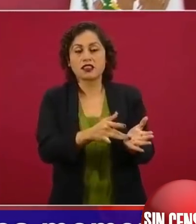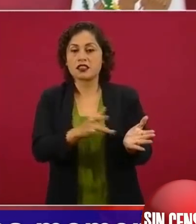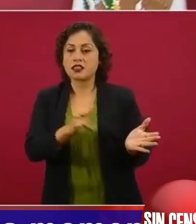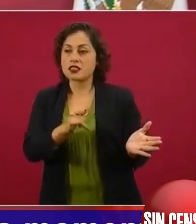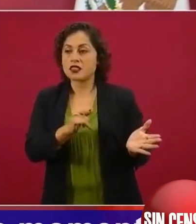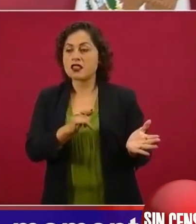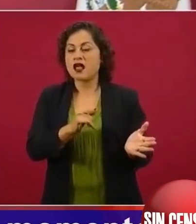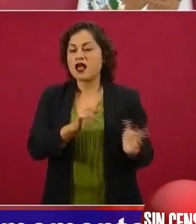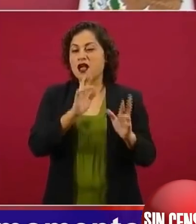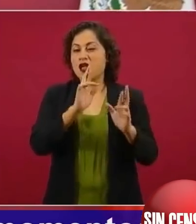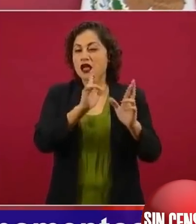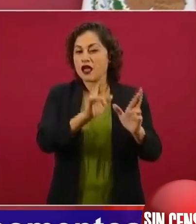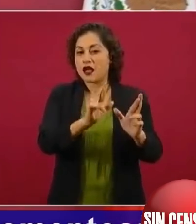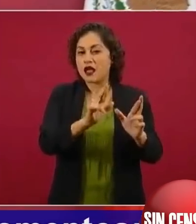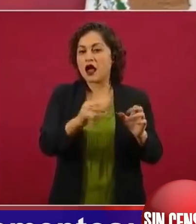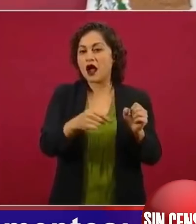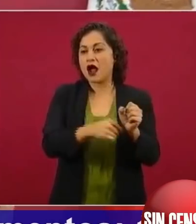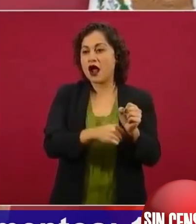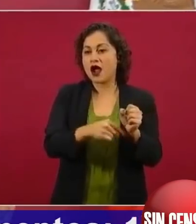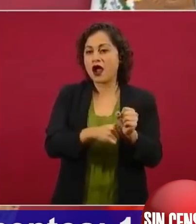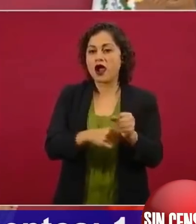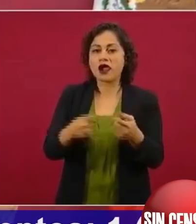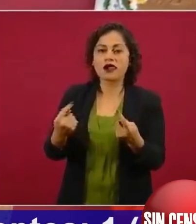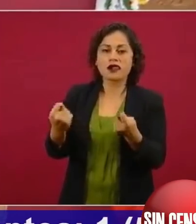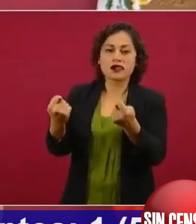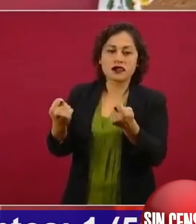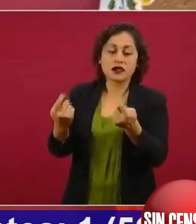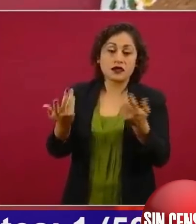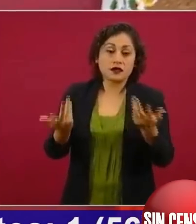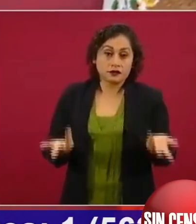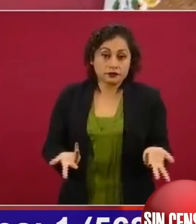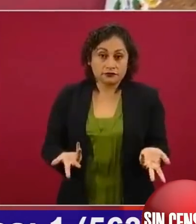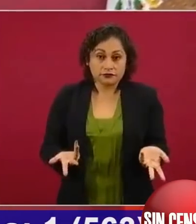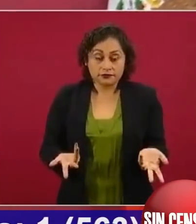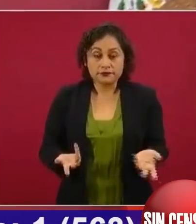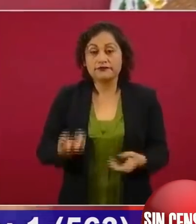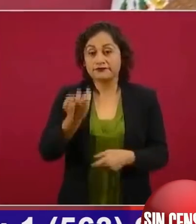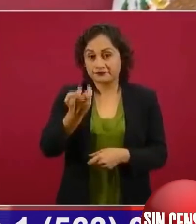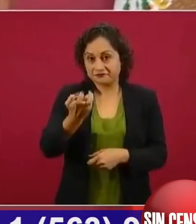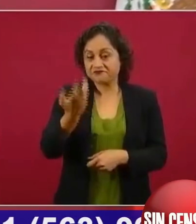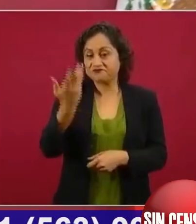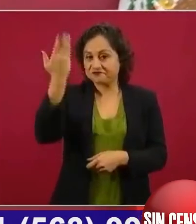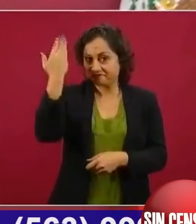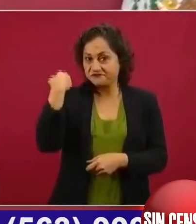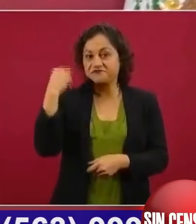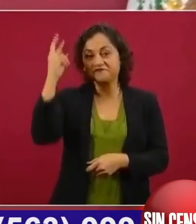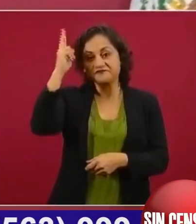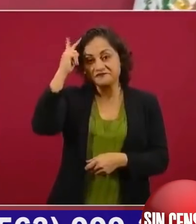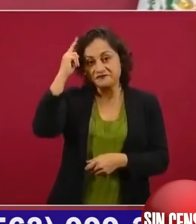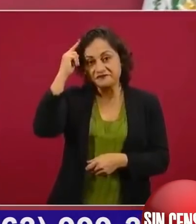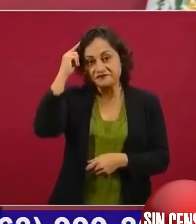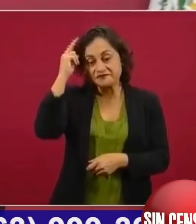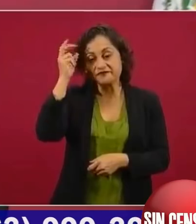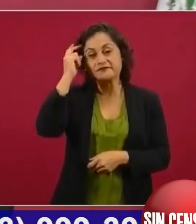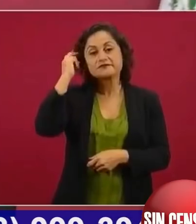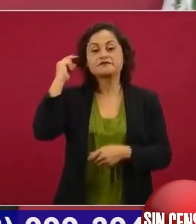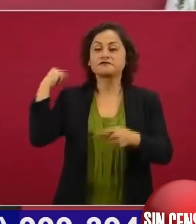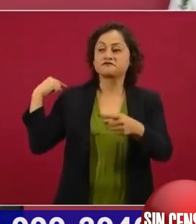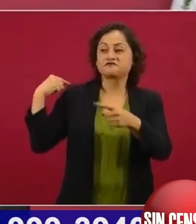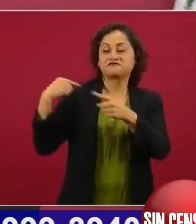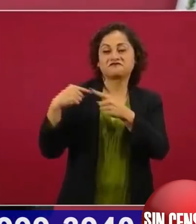fondo. Ahí se estableció durante el Porfiriato, porque fueron 34